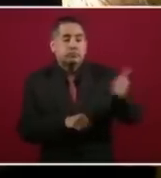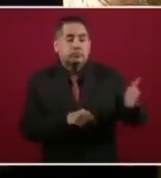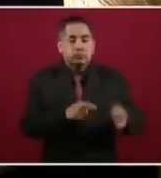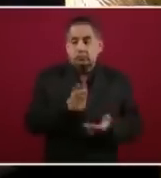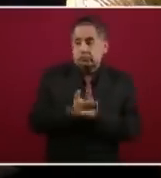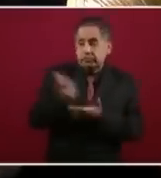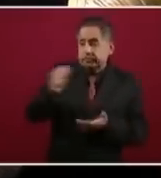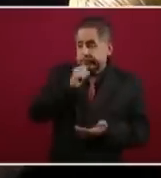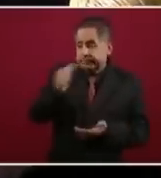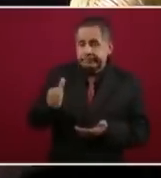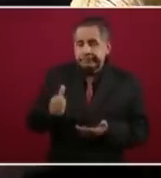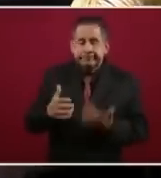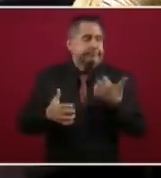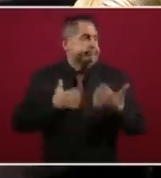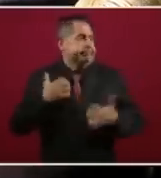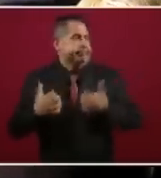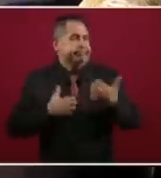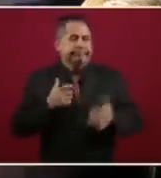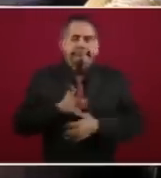pues no lo ven bien,